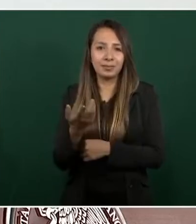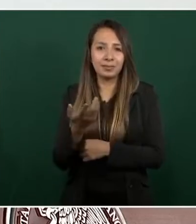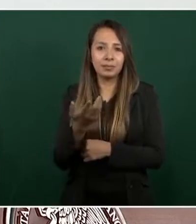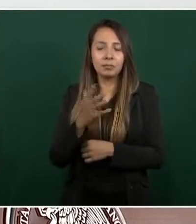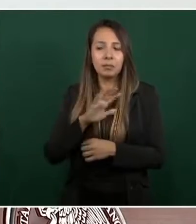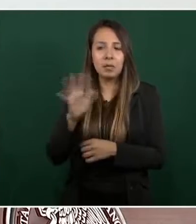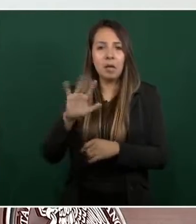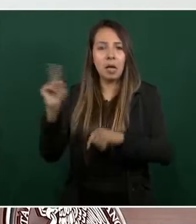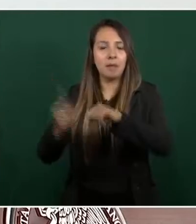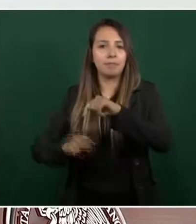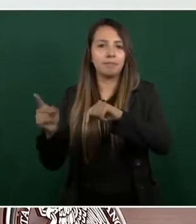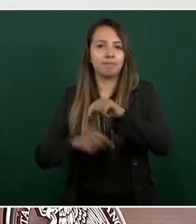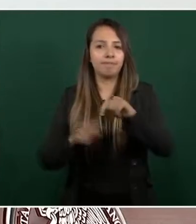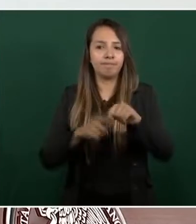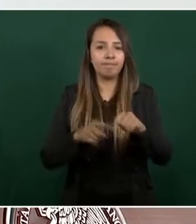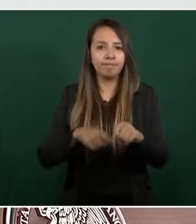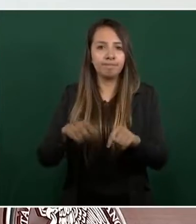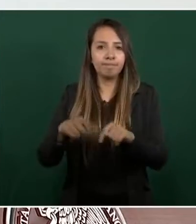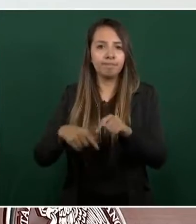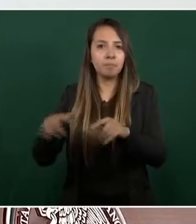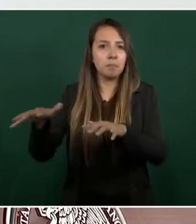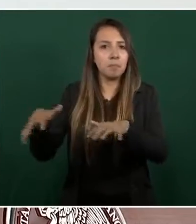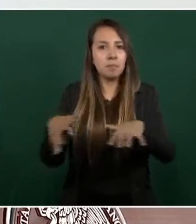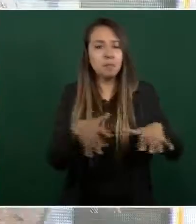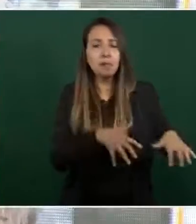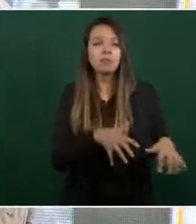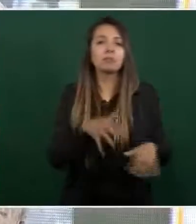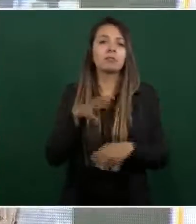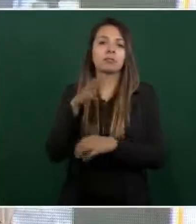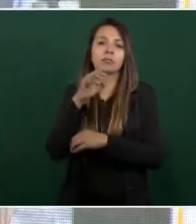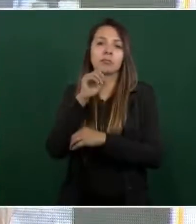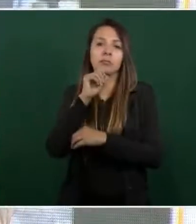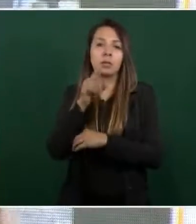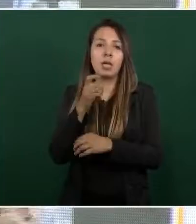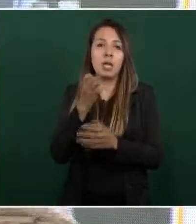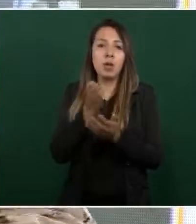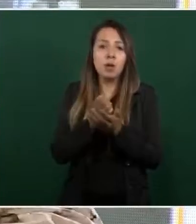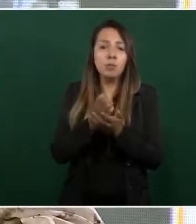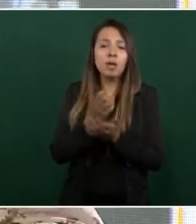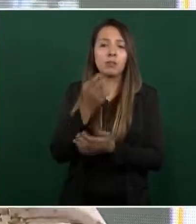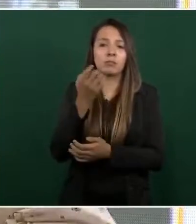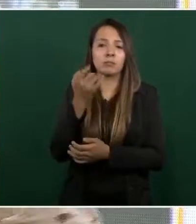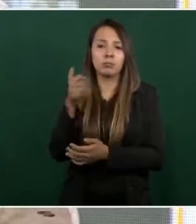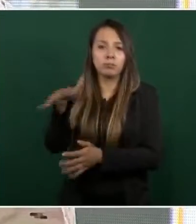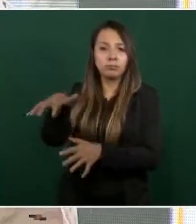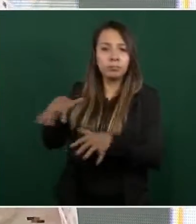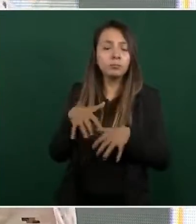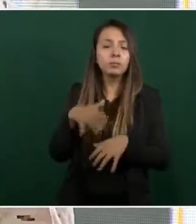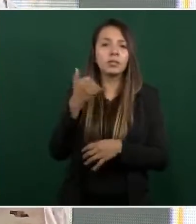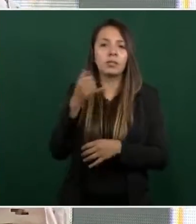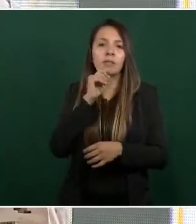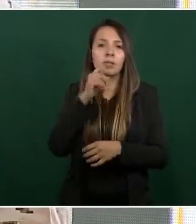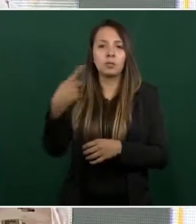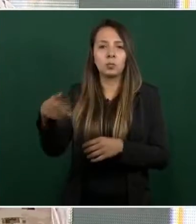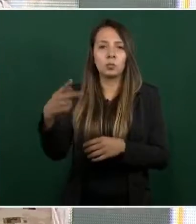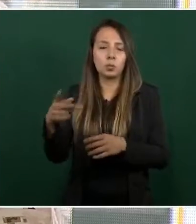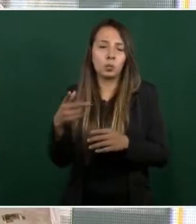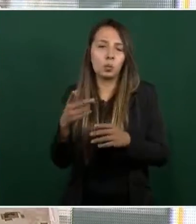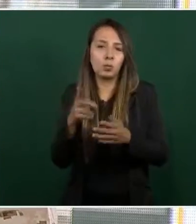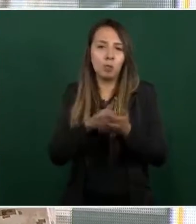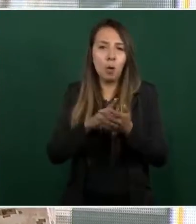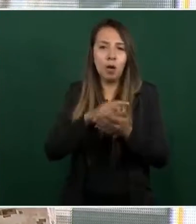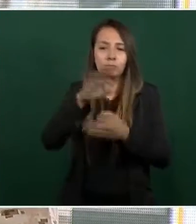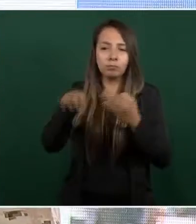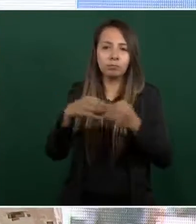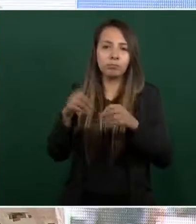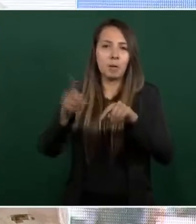se ha hecho a la delincuencia, tanto en la parte económica como en su estructura de operacional. También en